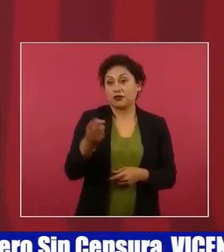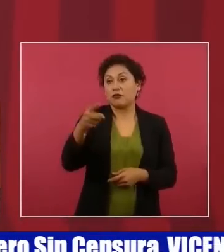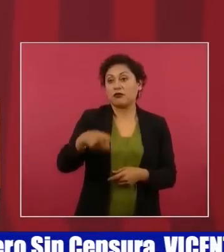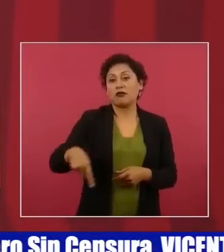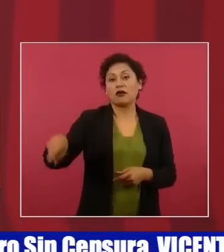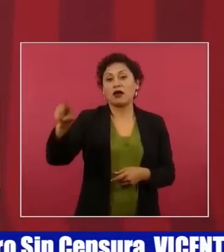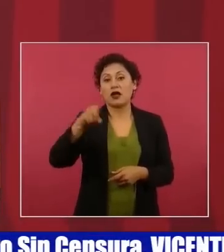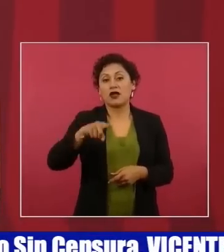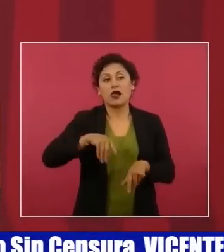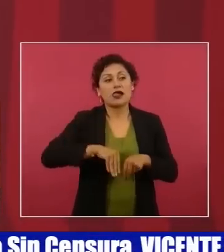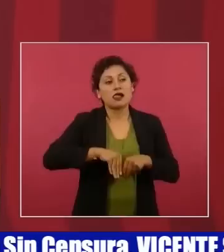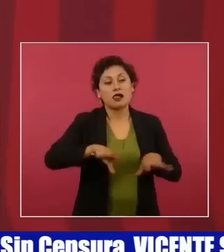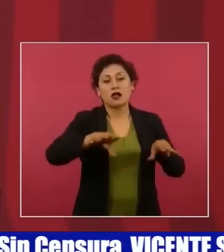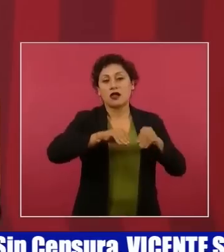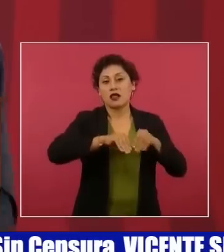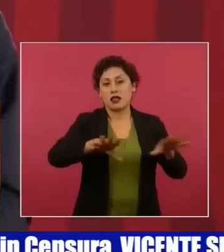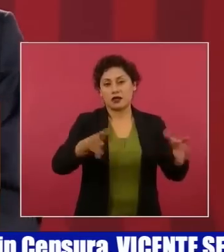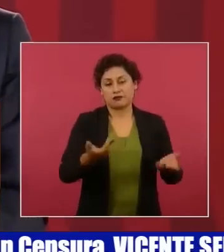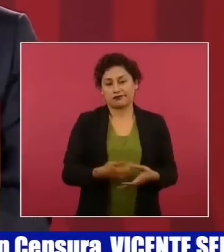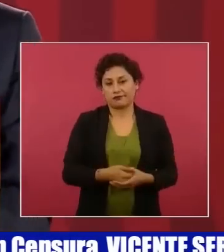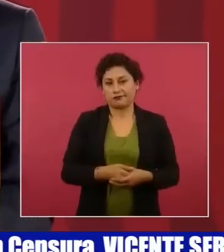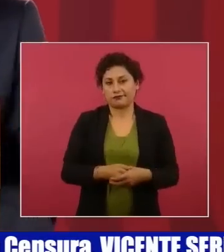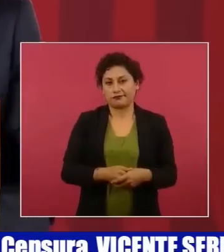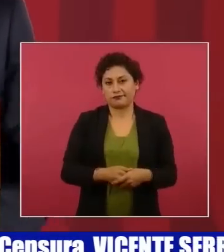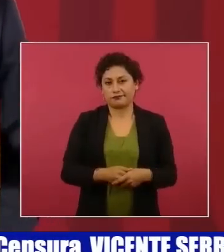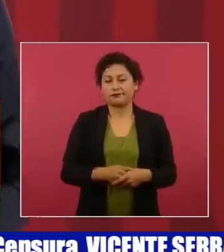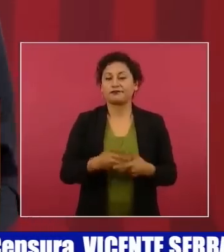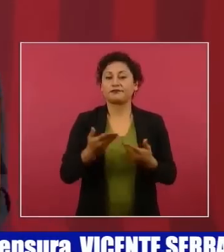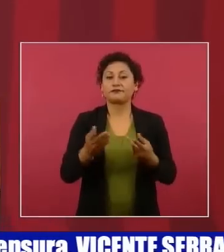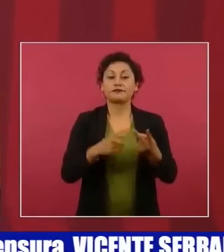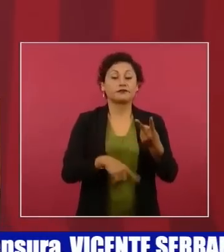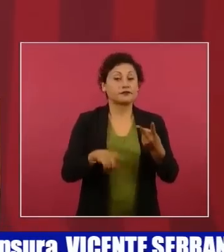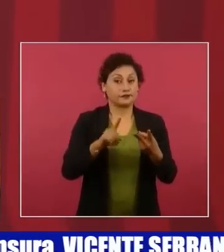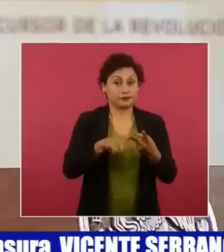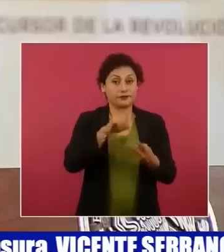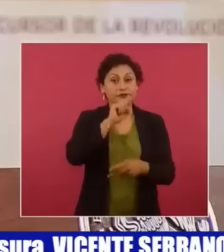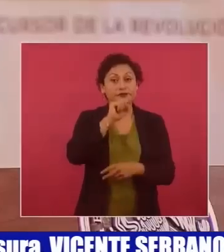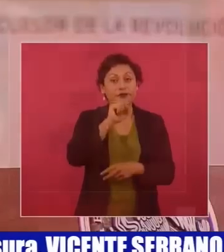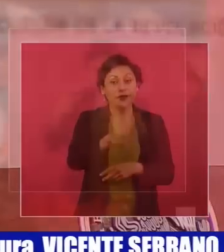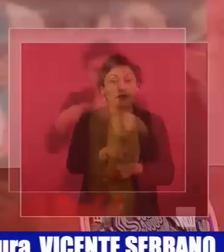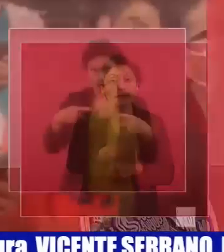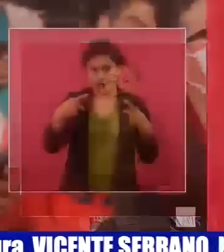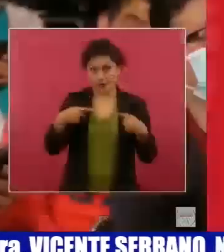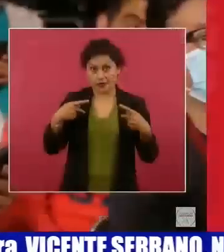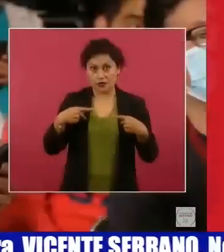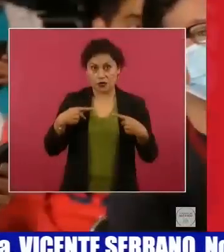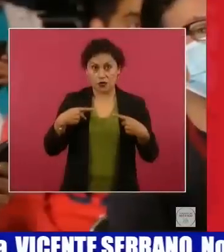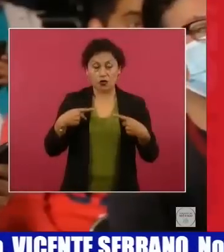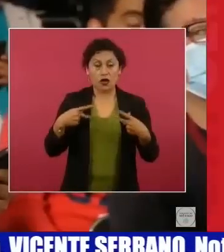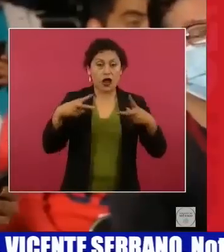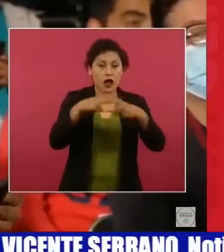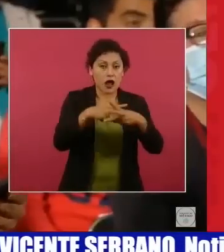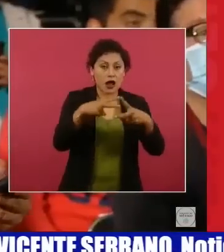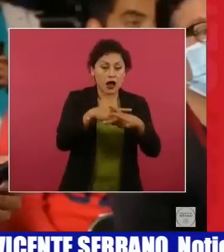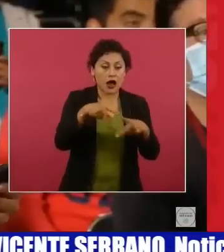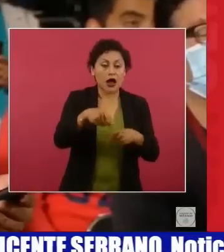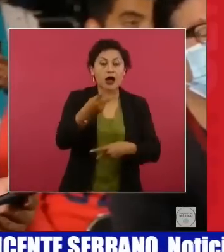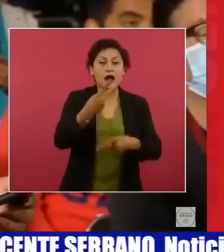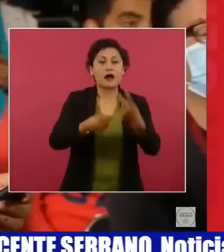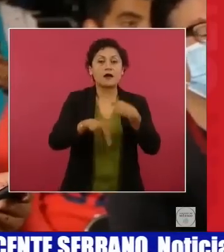partido deben intentar salir adelante, que si les ha ido pues mal y quieren seguir, pues solamente